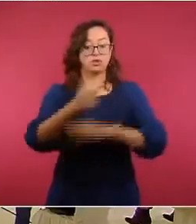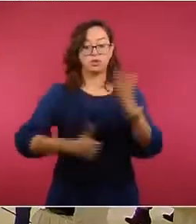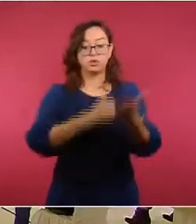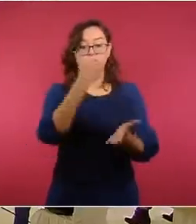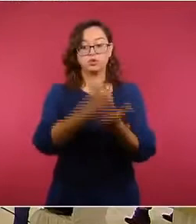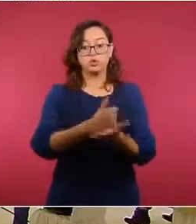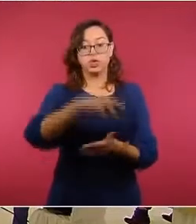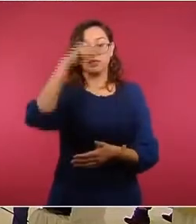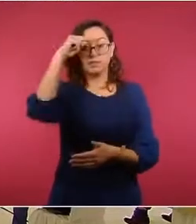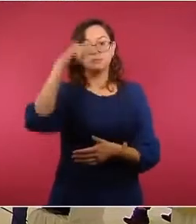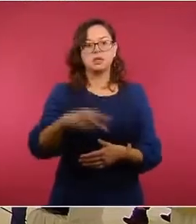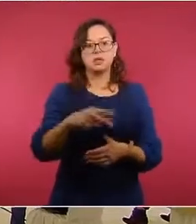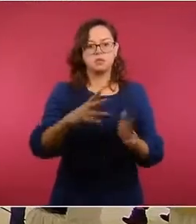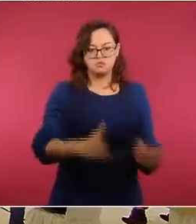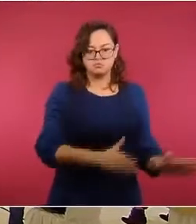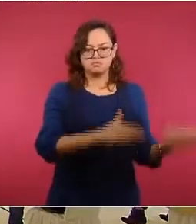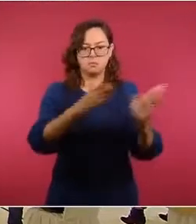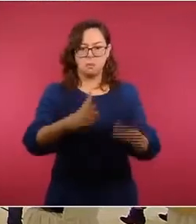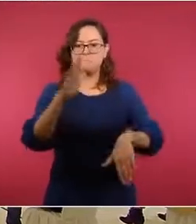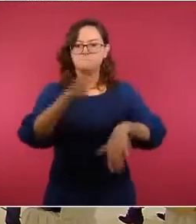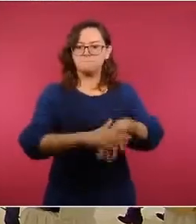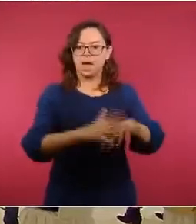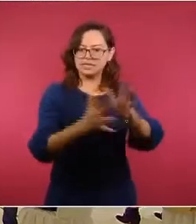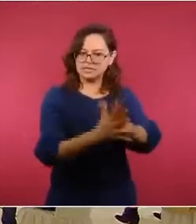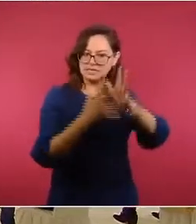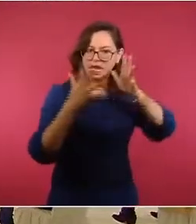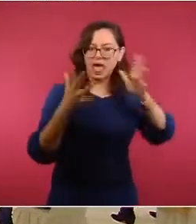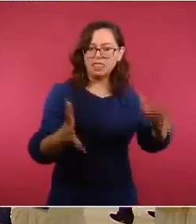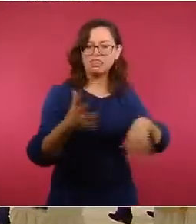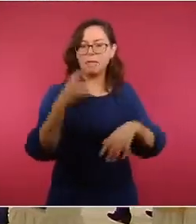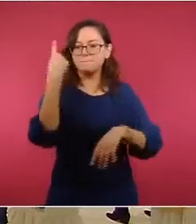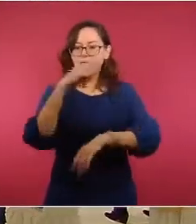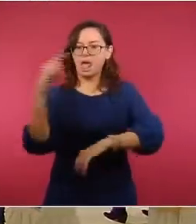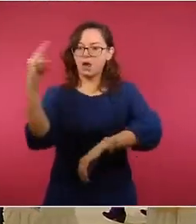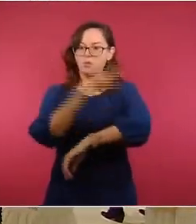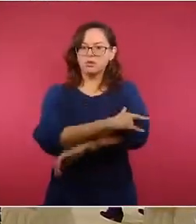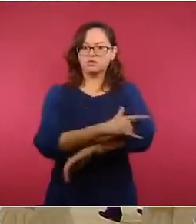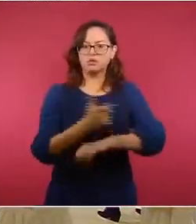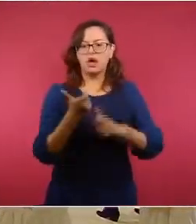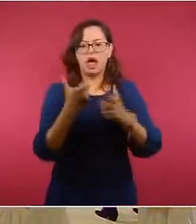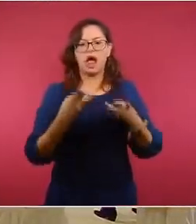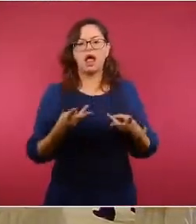costó 500 millones la ampliación